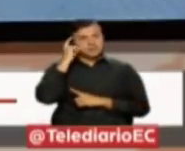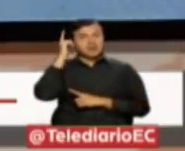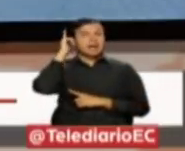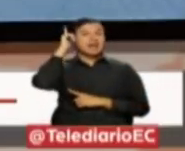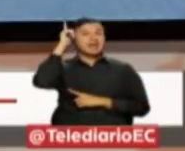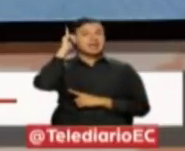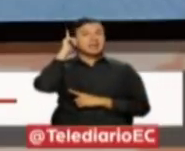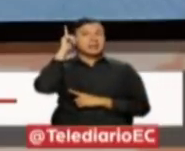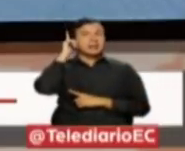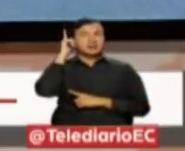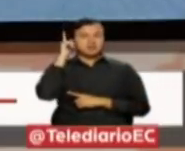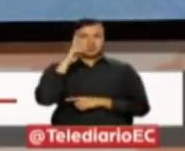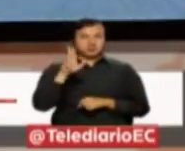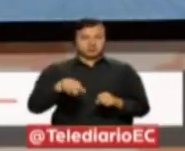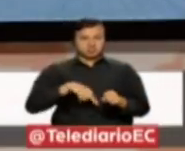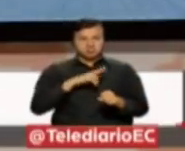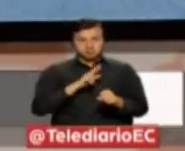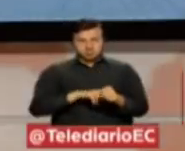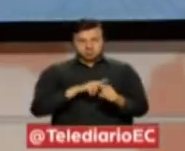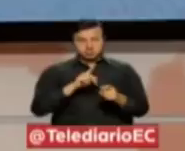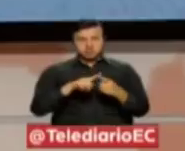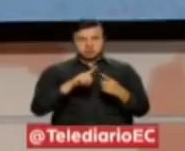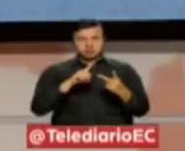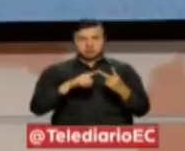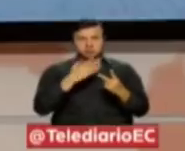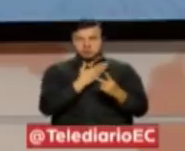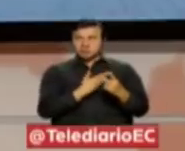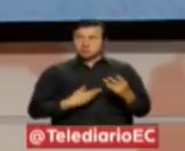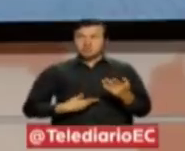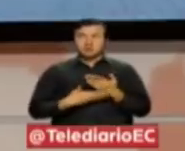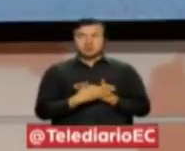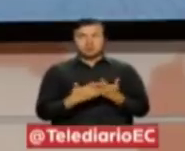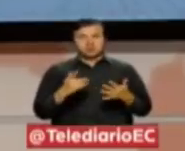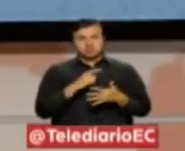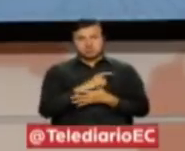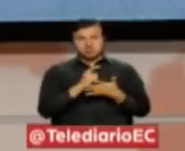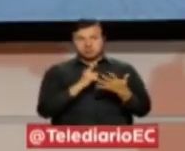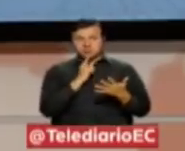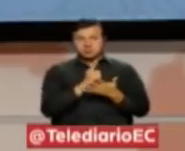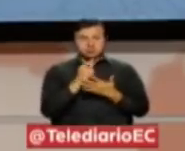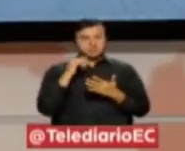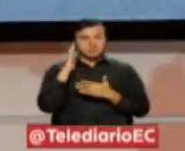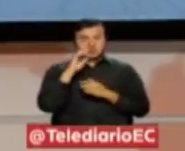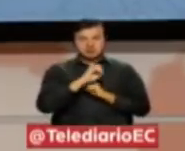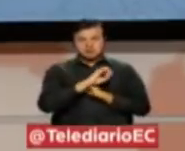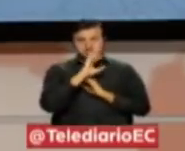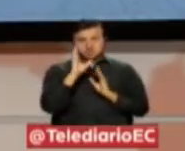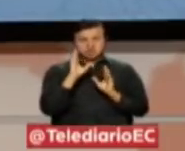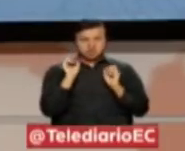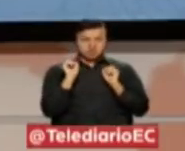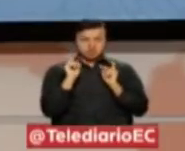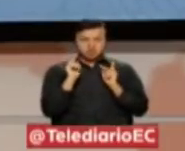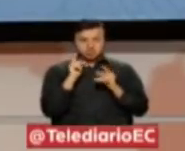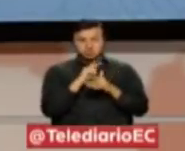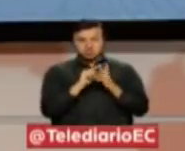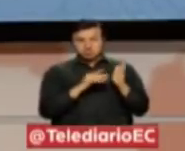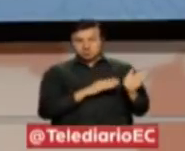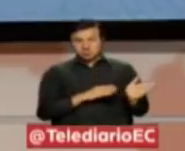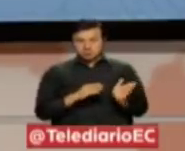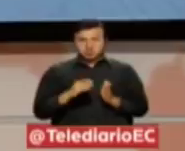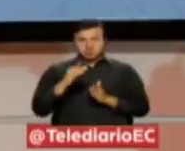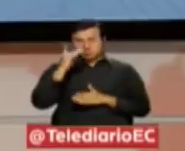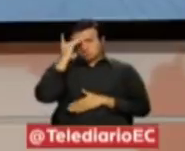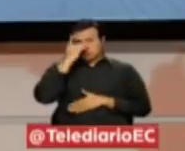liderazgo nacional por parte del Ejecutivo requiere precisamente claridad, oportunidad y consistencia en la toma